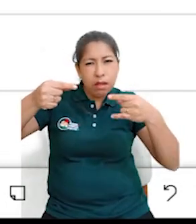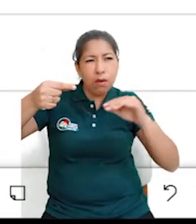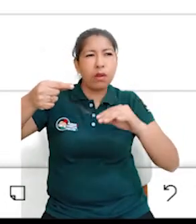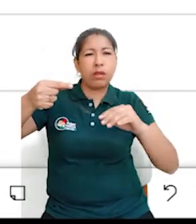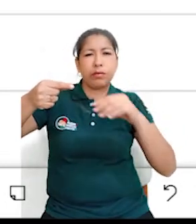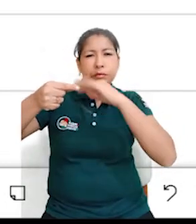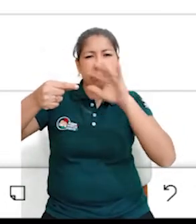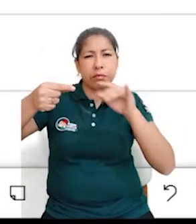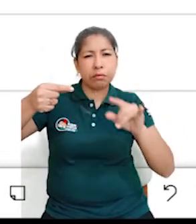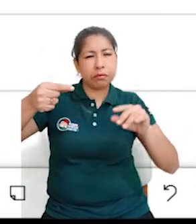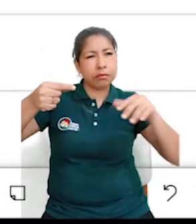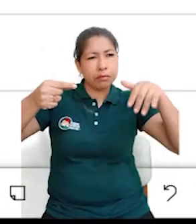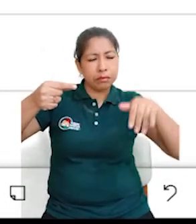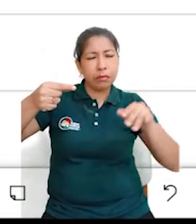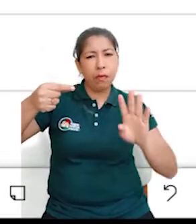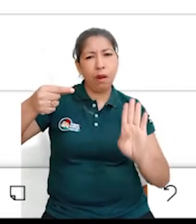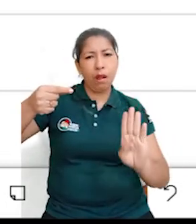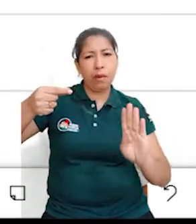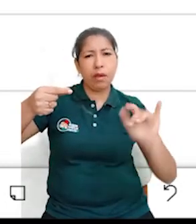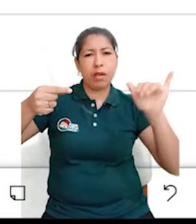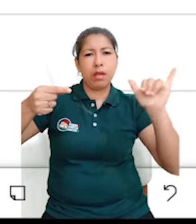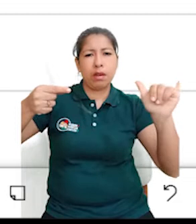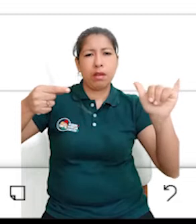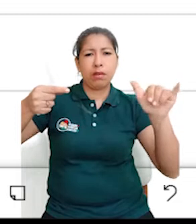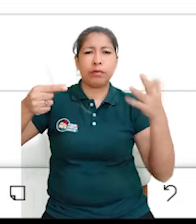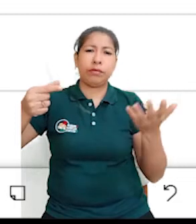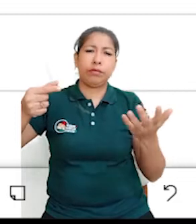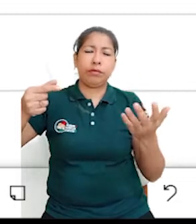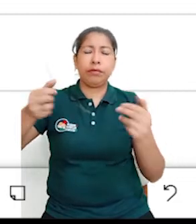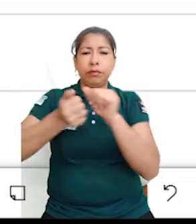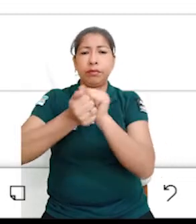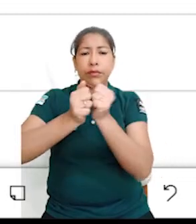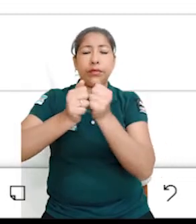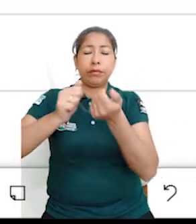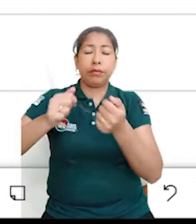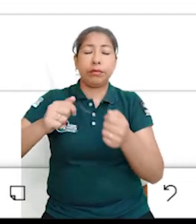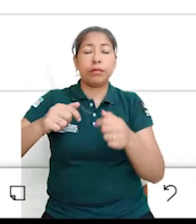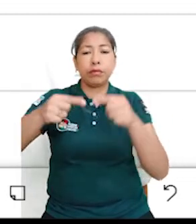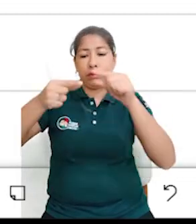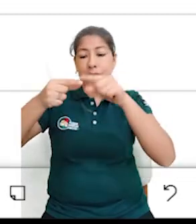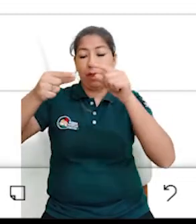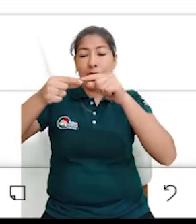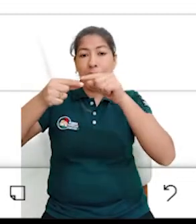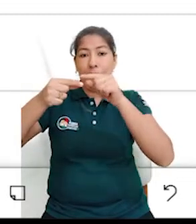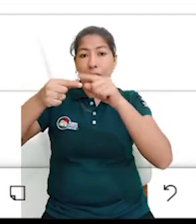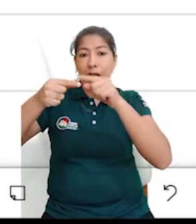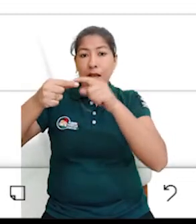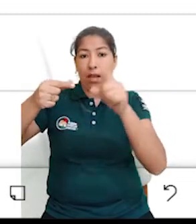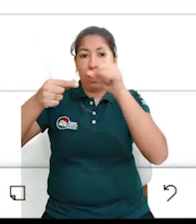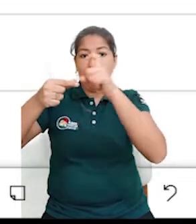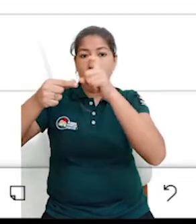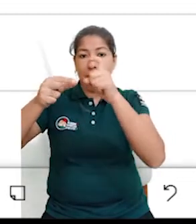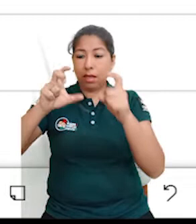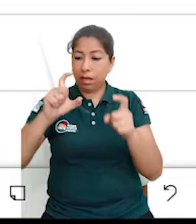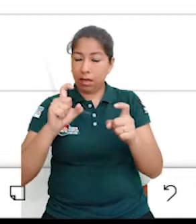tres elementos en nuestra ecuación y tendremos el argumento, en este caso esta expresión, el